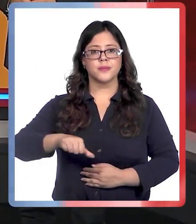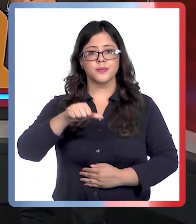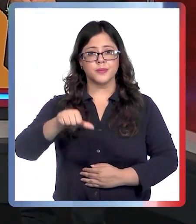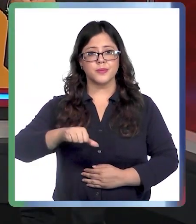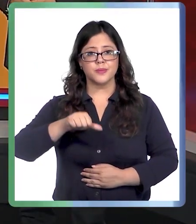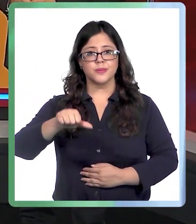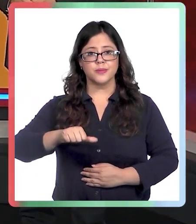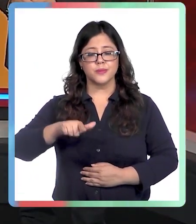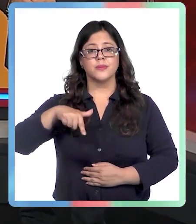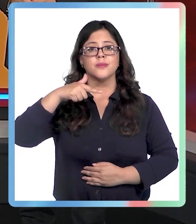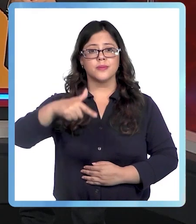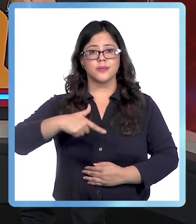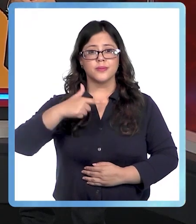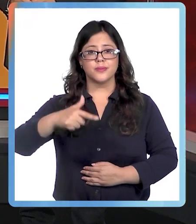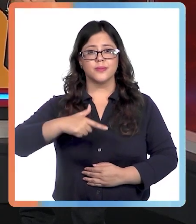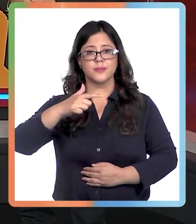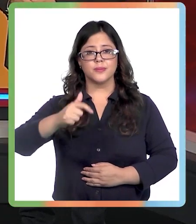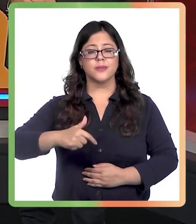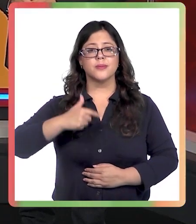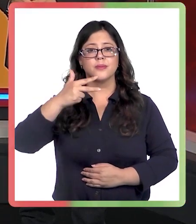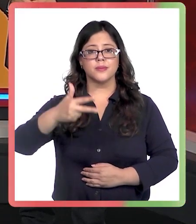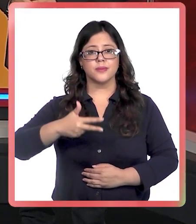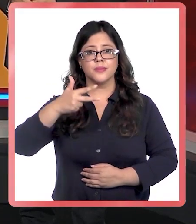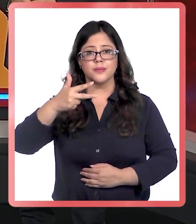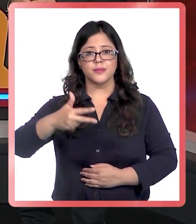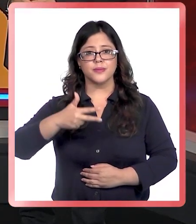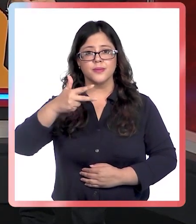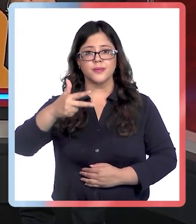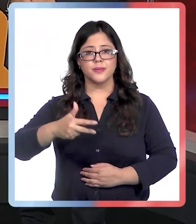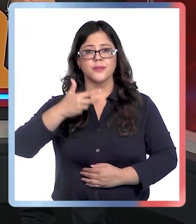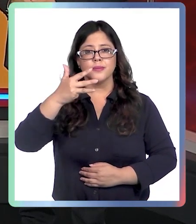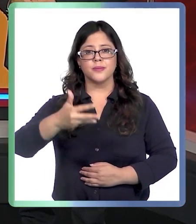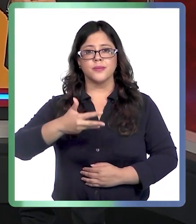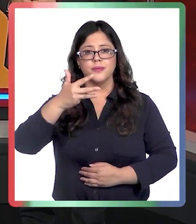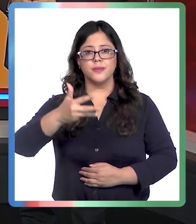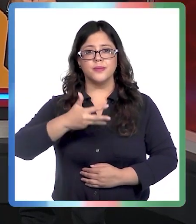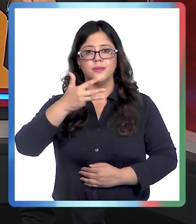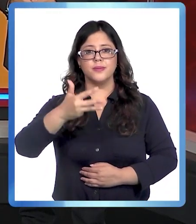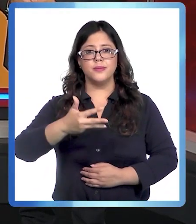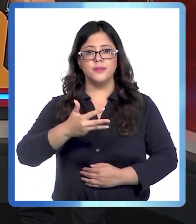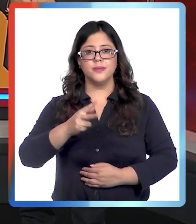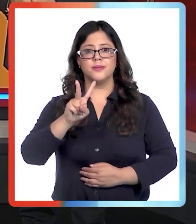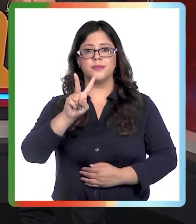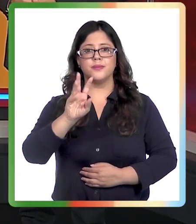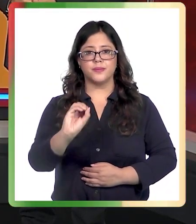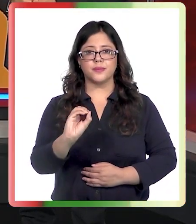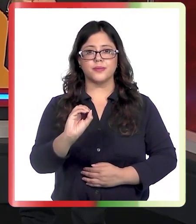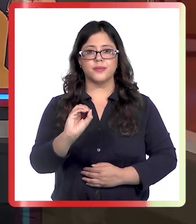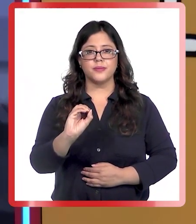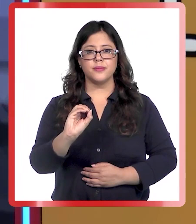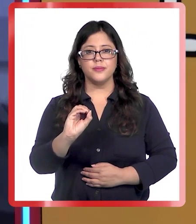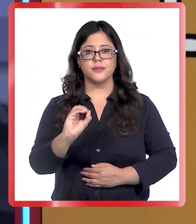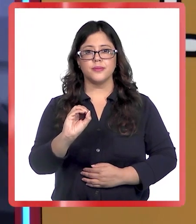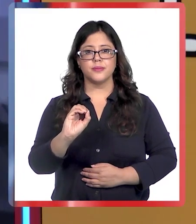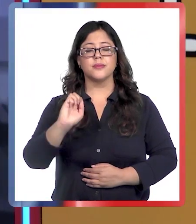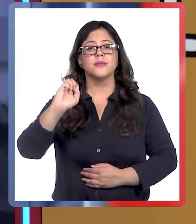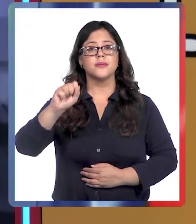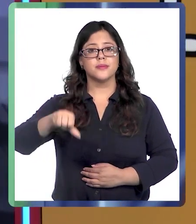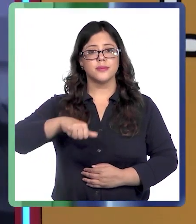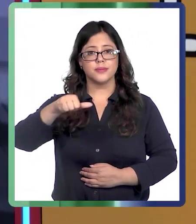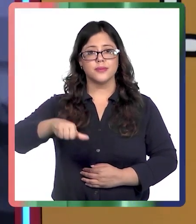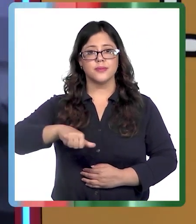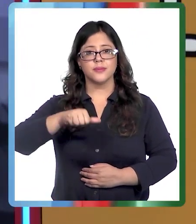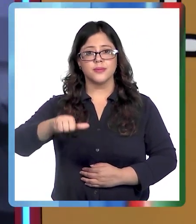16, 17, 18, 19, 20.